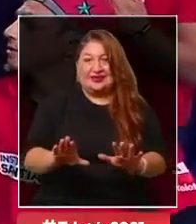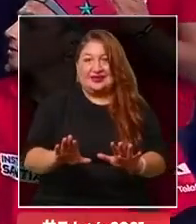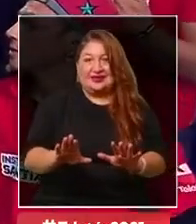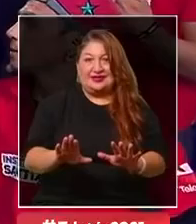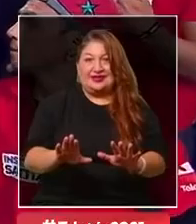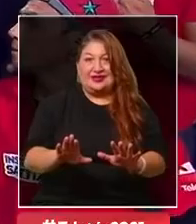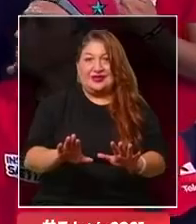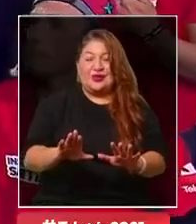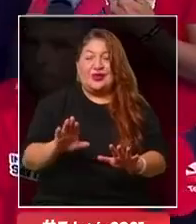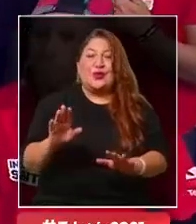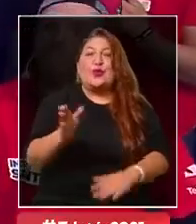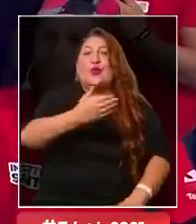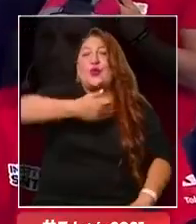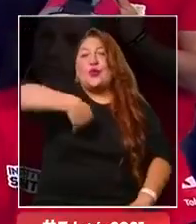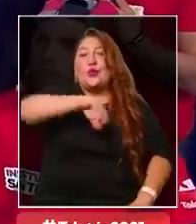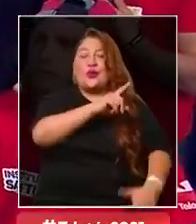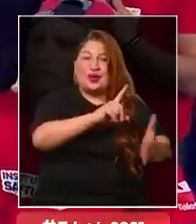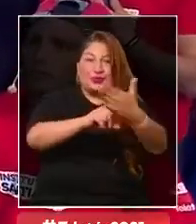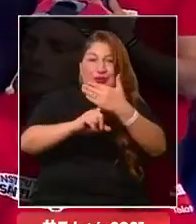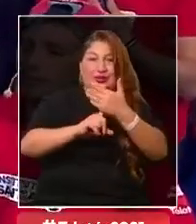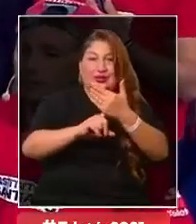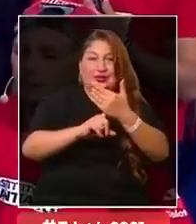con nuestro himno